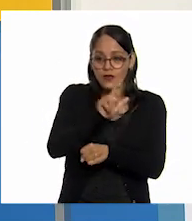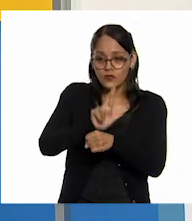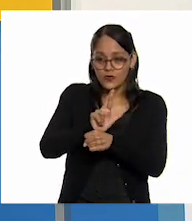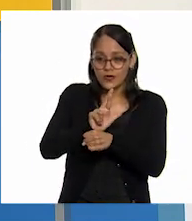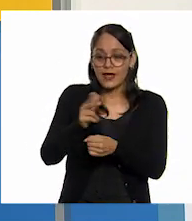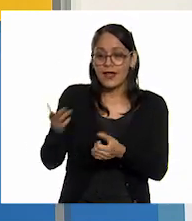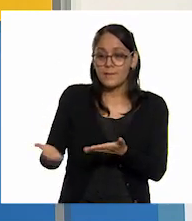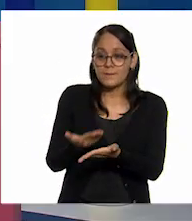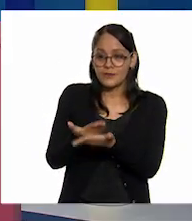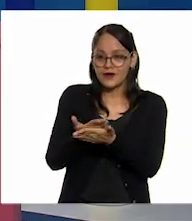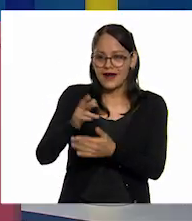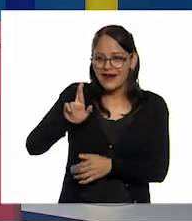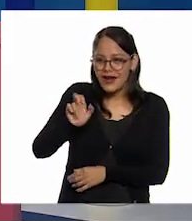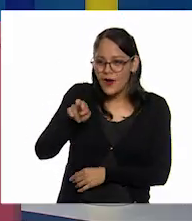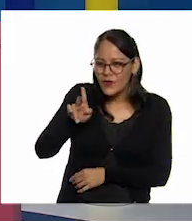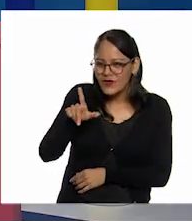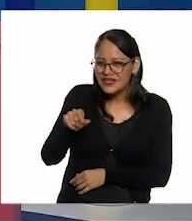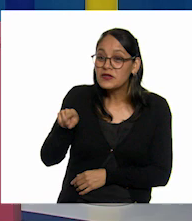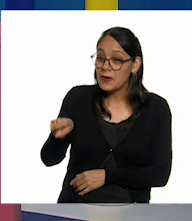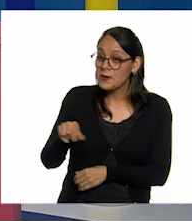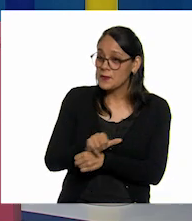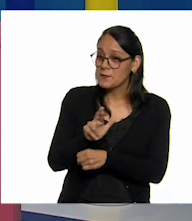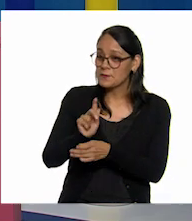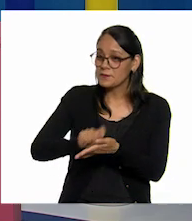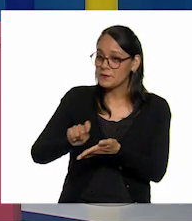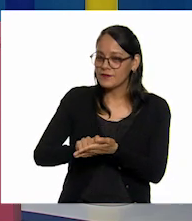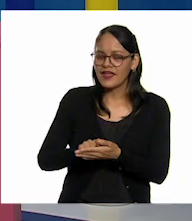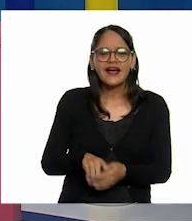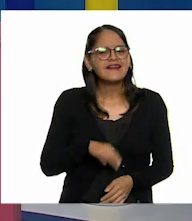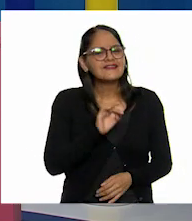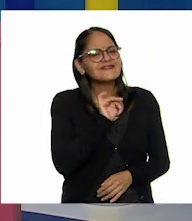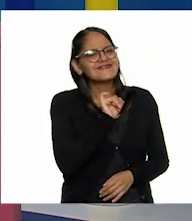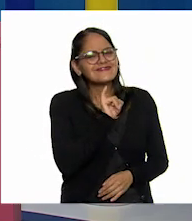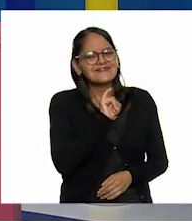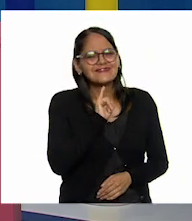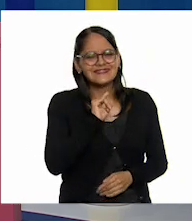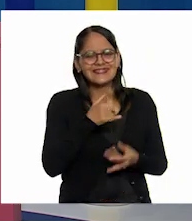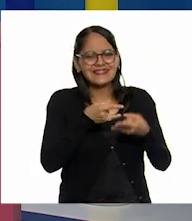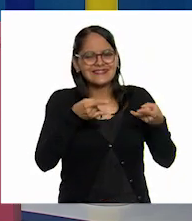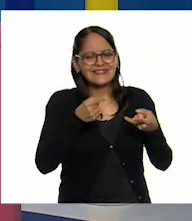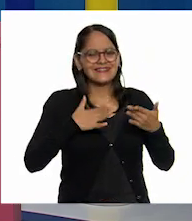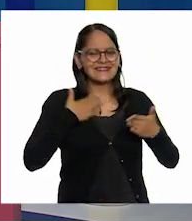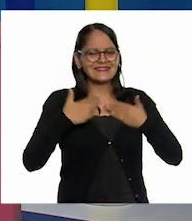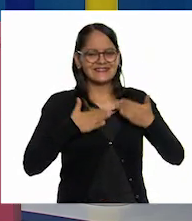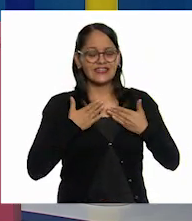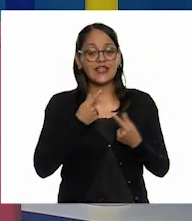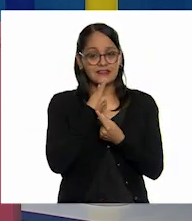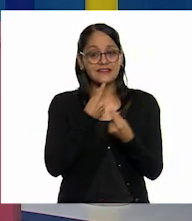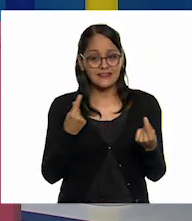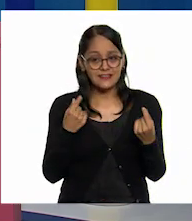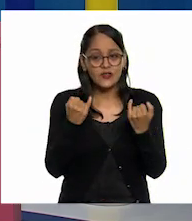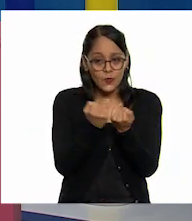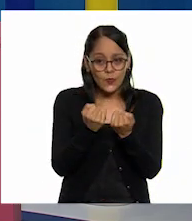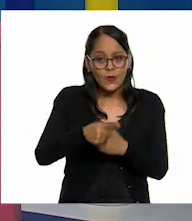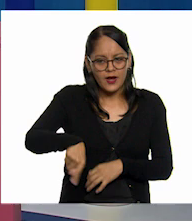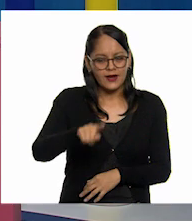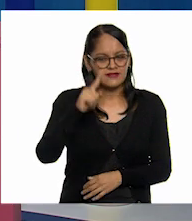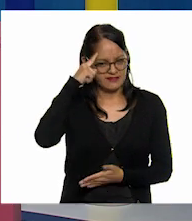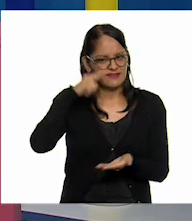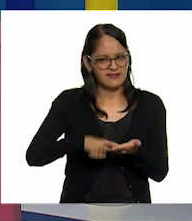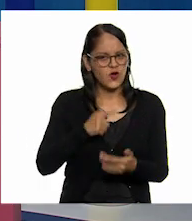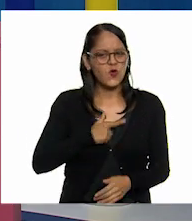Raulito. ¡Wow! Sí, son muy divertidas sus historias. Yo creo que a las niñas y a los niños también les va a gustar